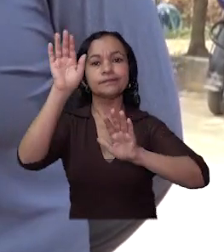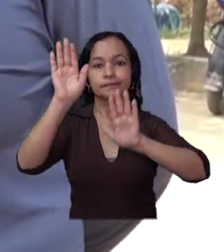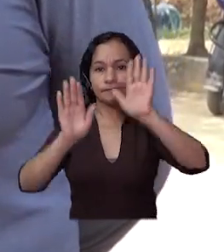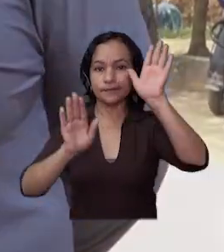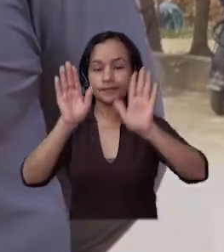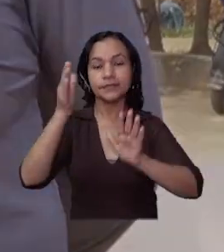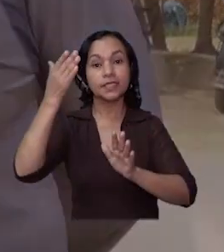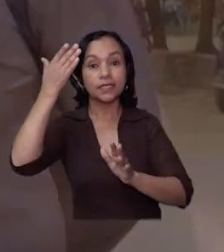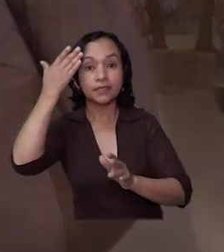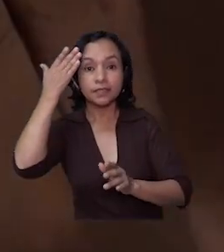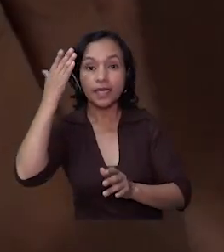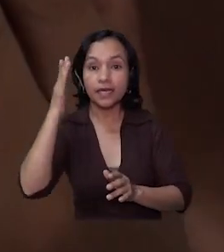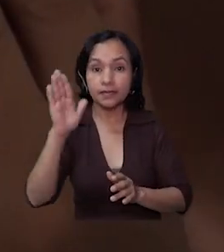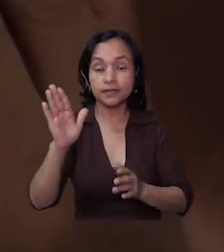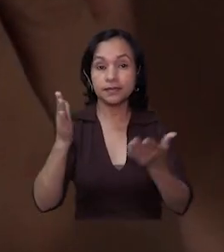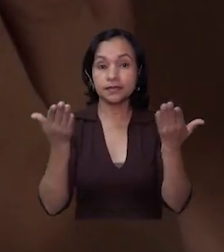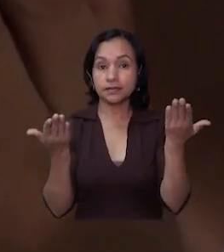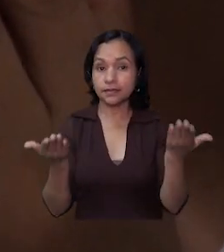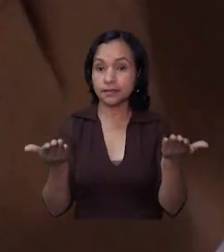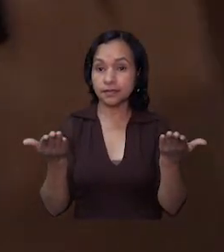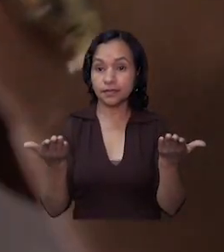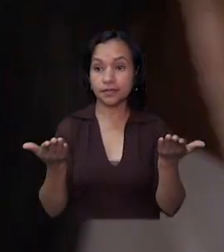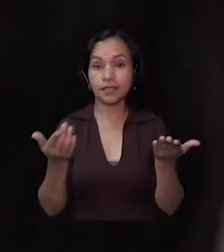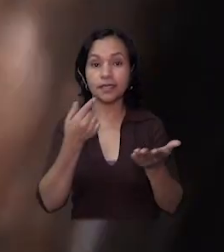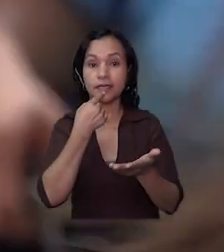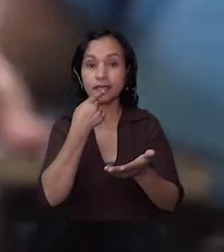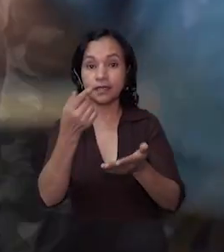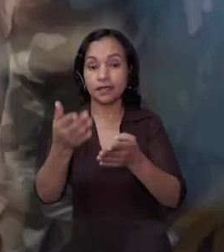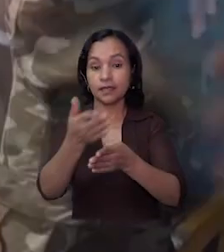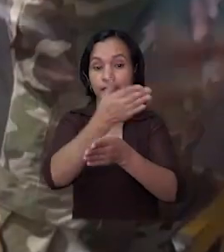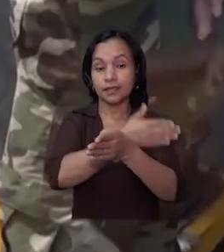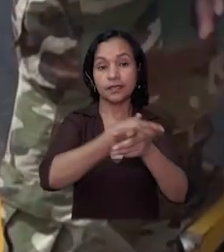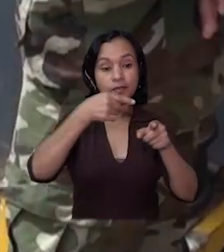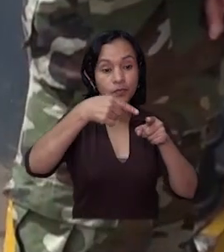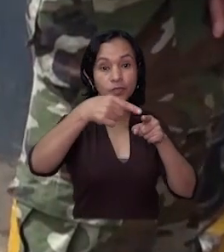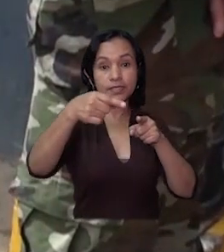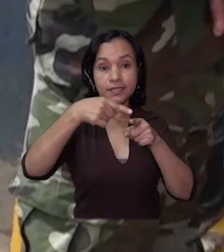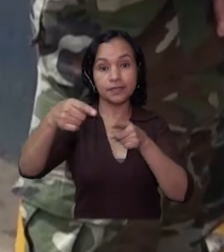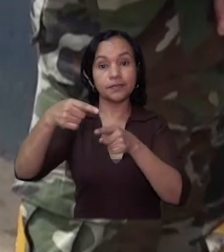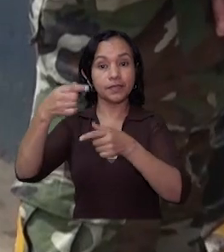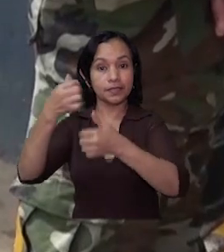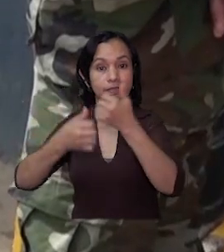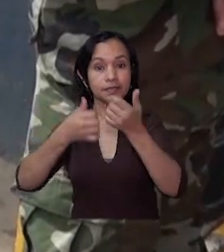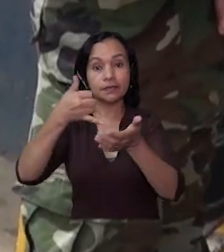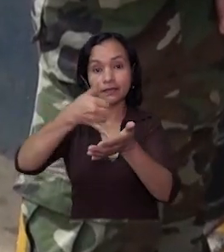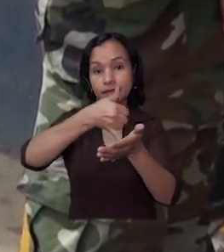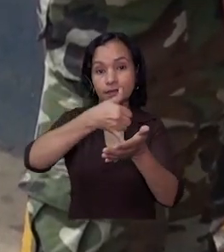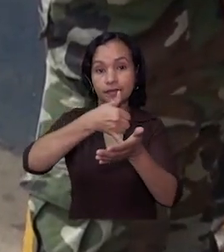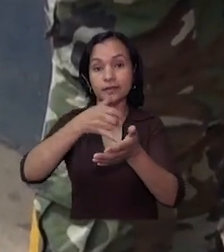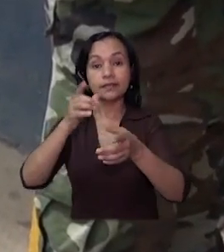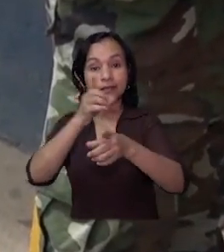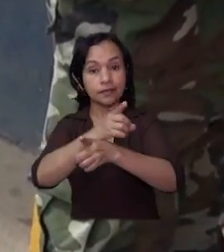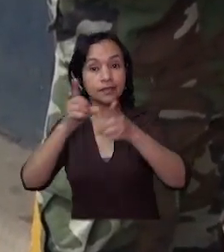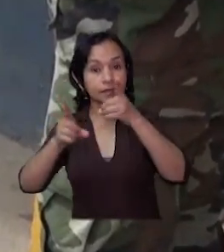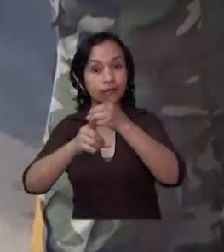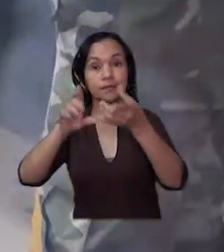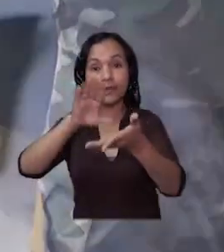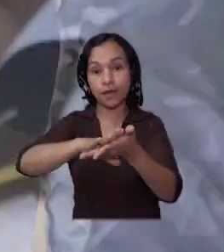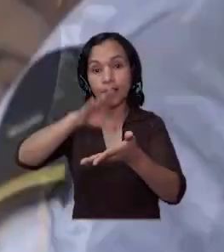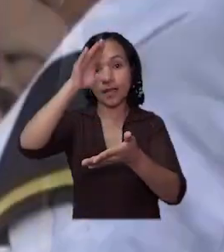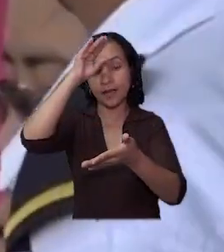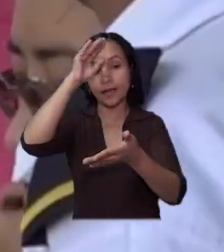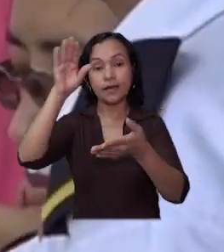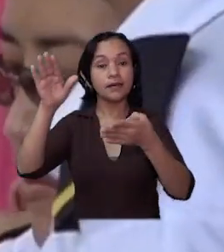y sí sabemos de que, como decía, nuestro municipio es bien vulnerable y entonces tenemos que prepararnos